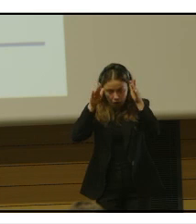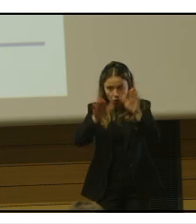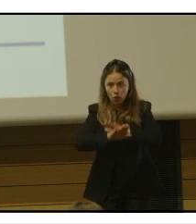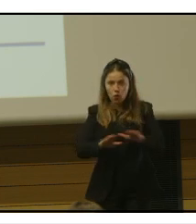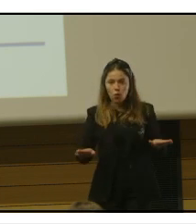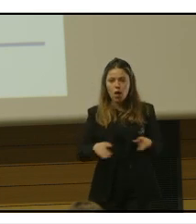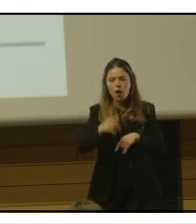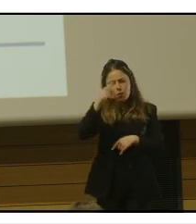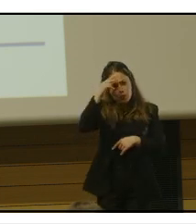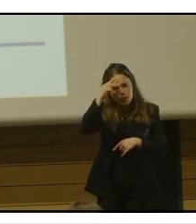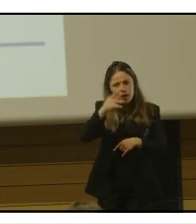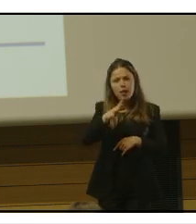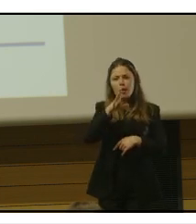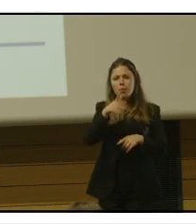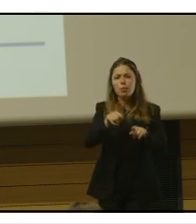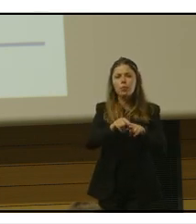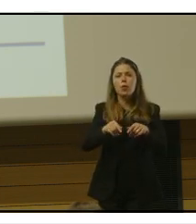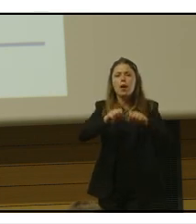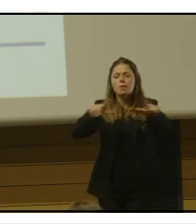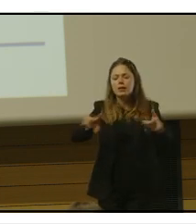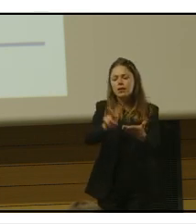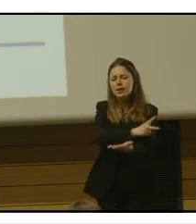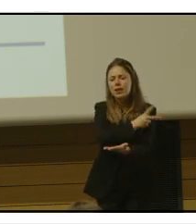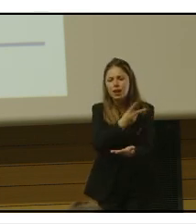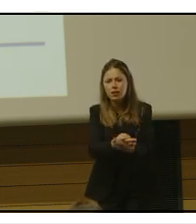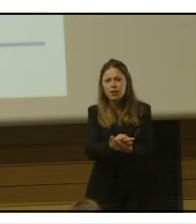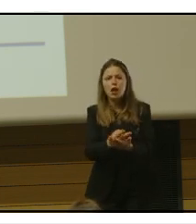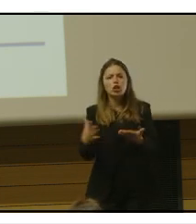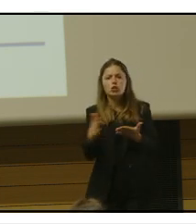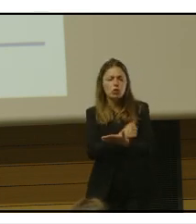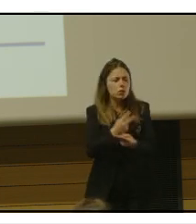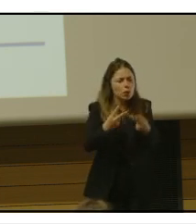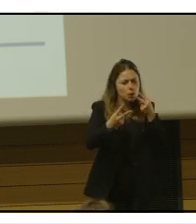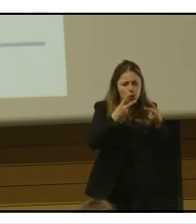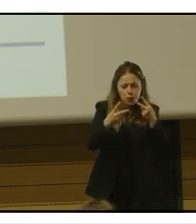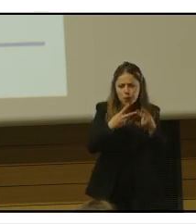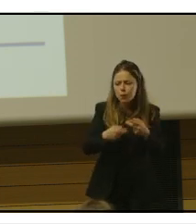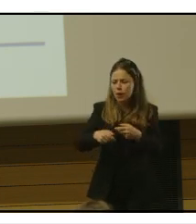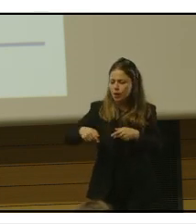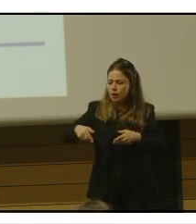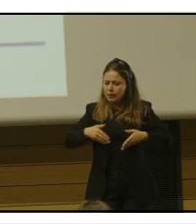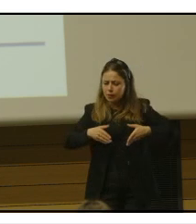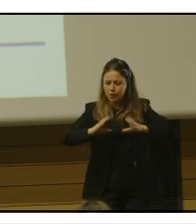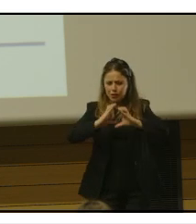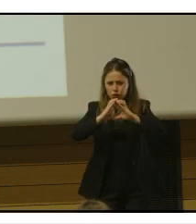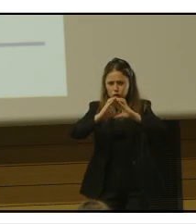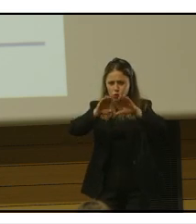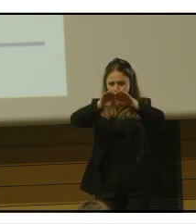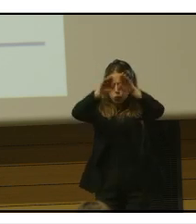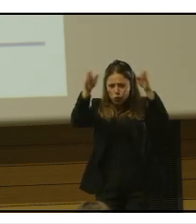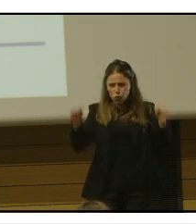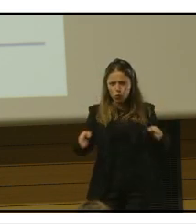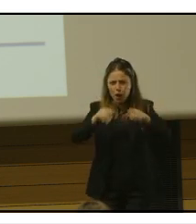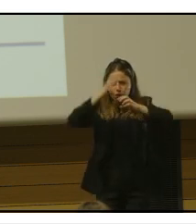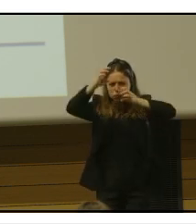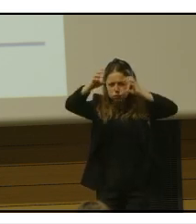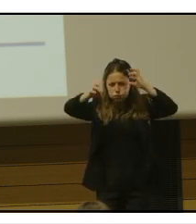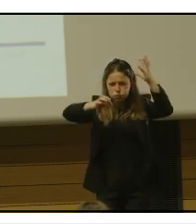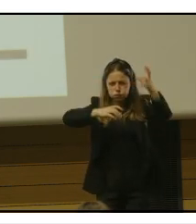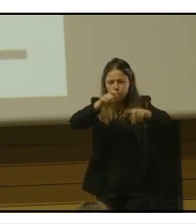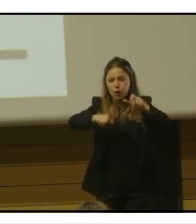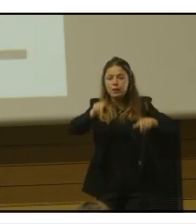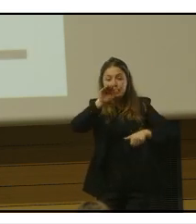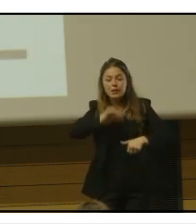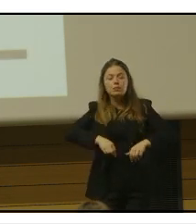están preocupadísimos porque el niño se cayó en el patio, porque no sé qué, están allí todos fumando y salen los niños por ese túnel de humo que a nadie